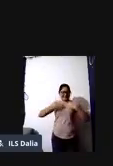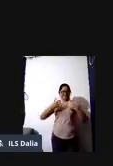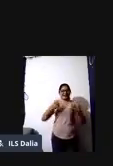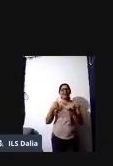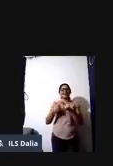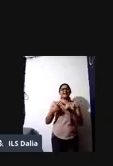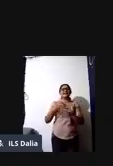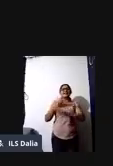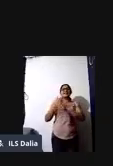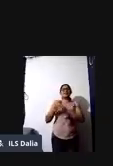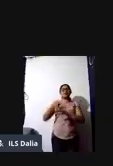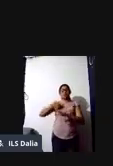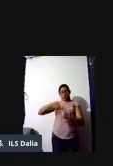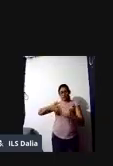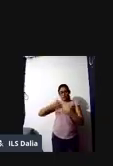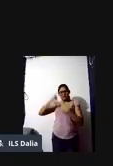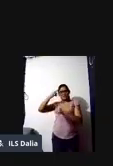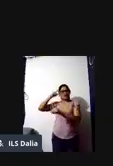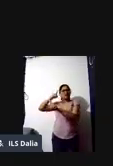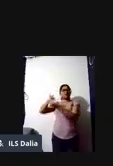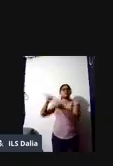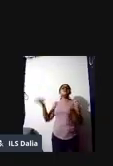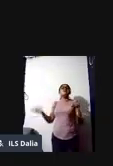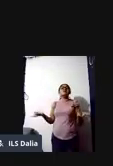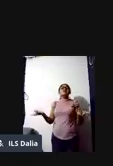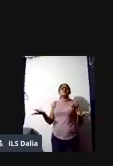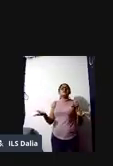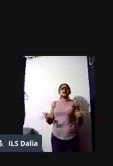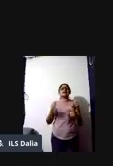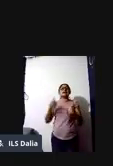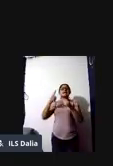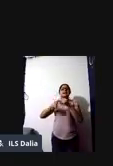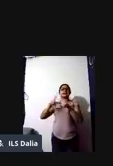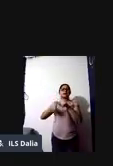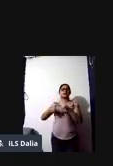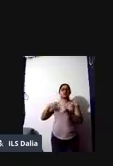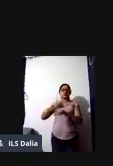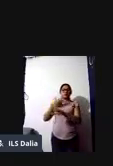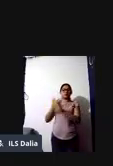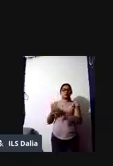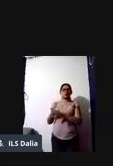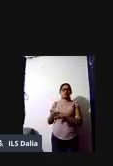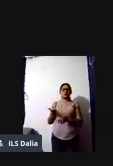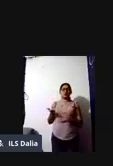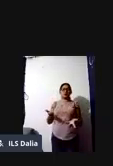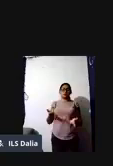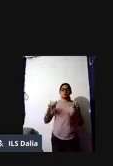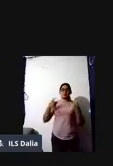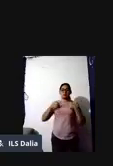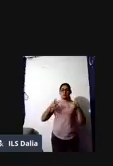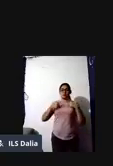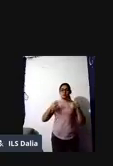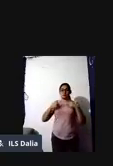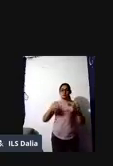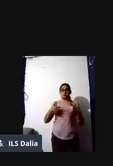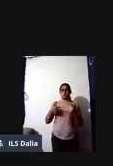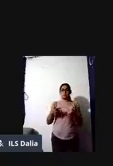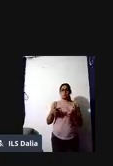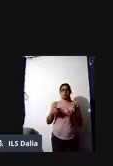¿a dónde van mis emociones reactivas? ¿Contra quién descargo esta emoción